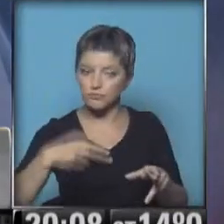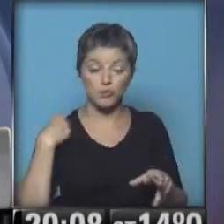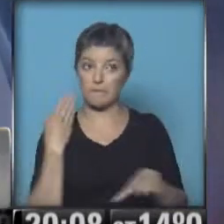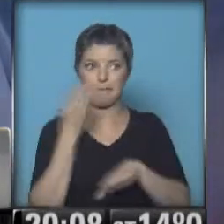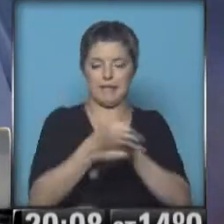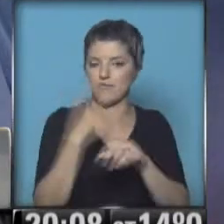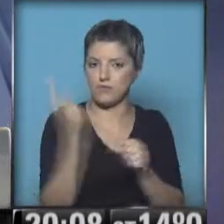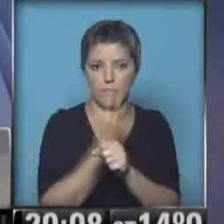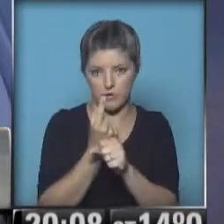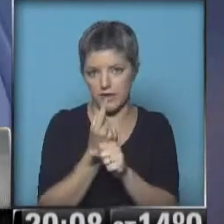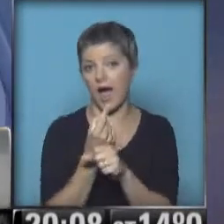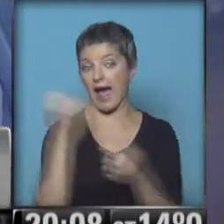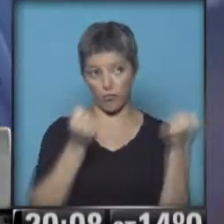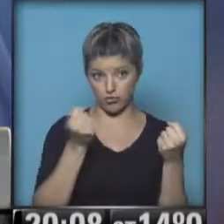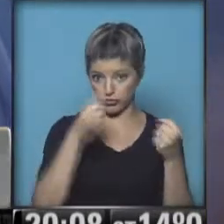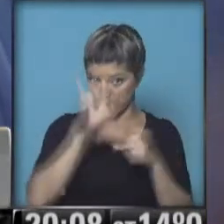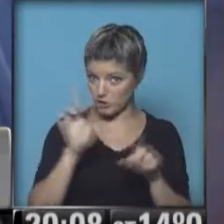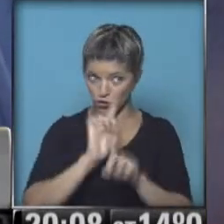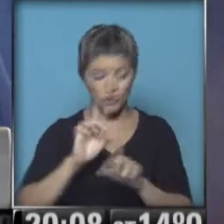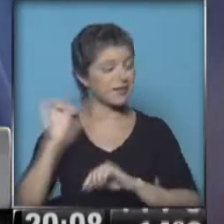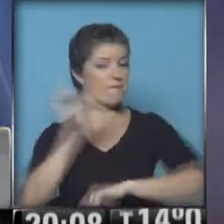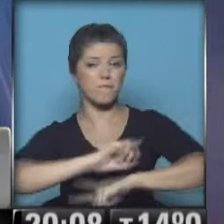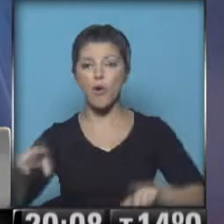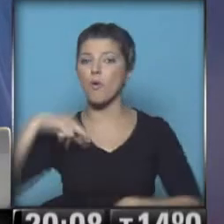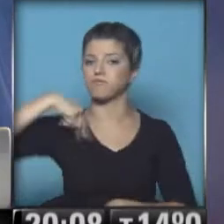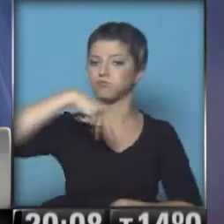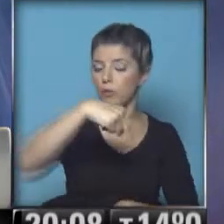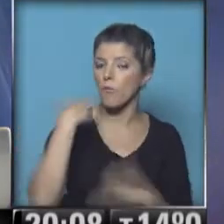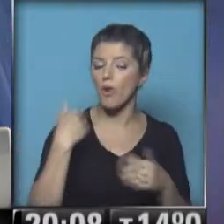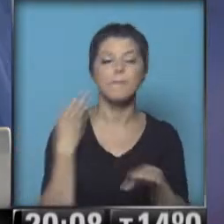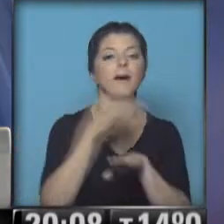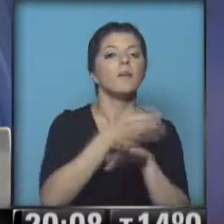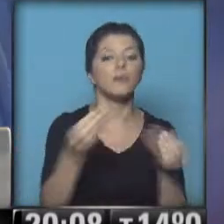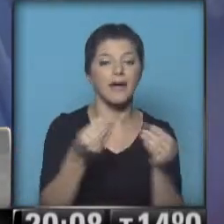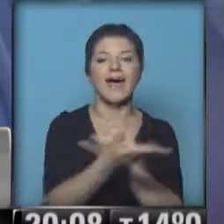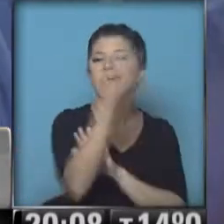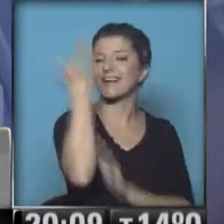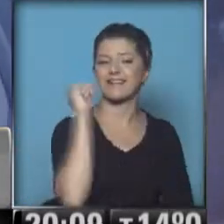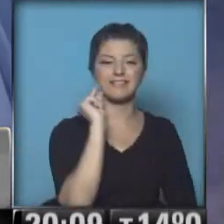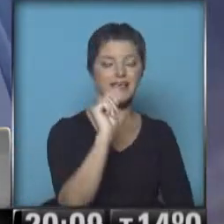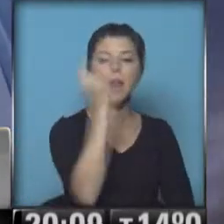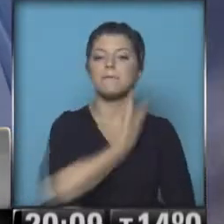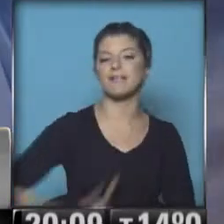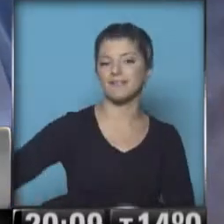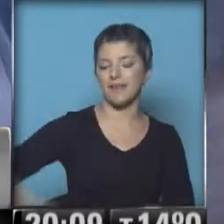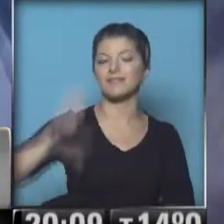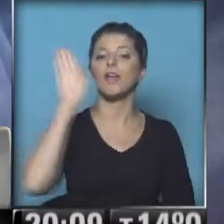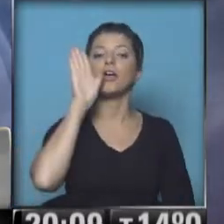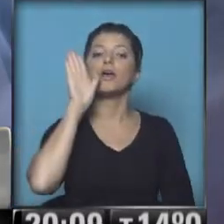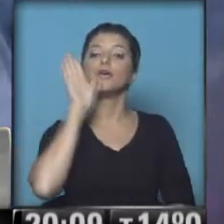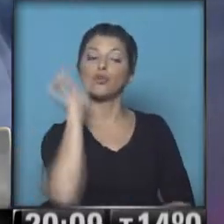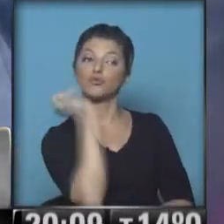pasar no solamente automóviles sino tampoco ni transeúntes porque acababa de pasar el presidente barack obama quien va a estar